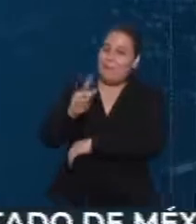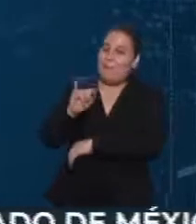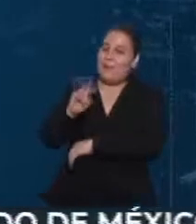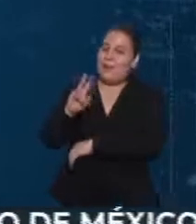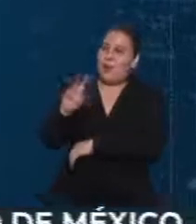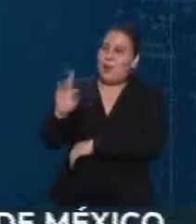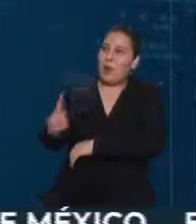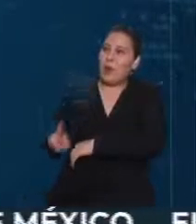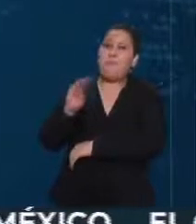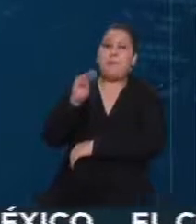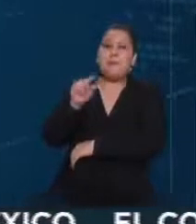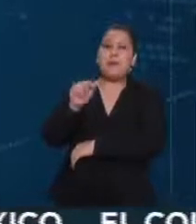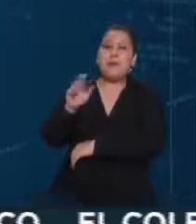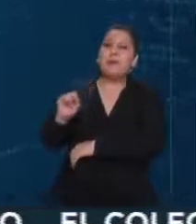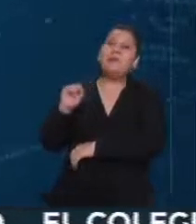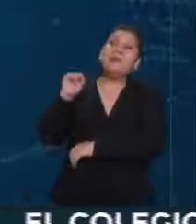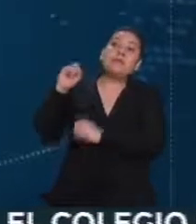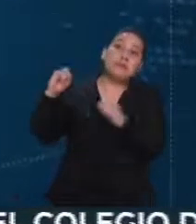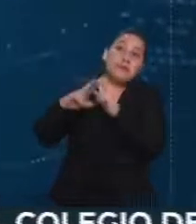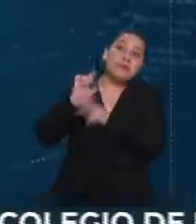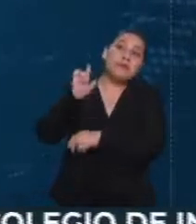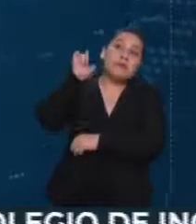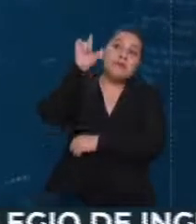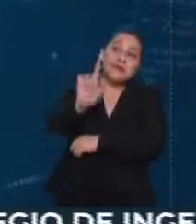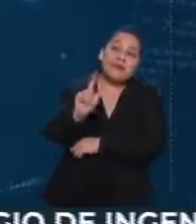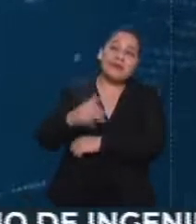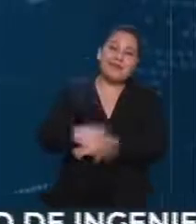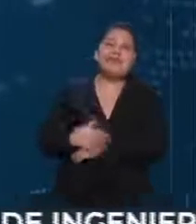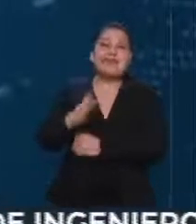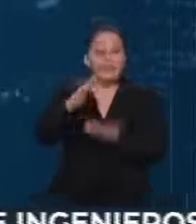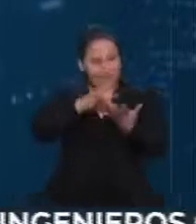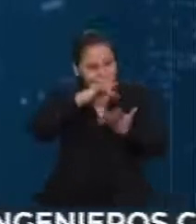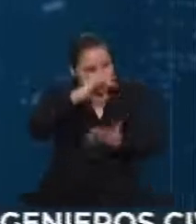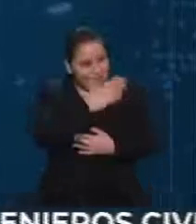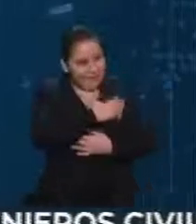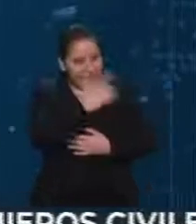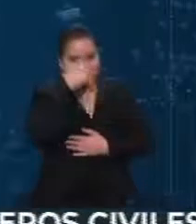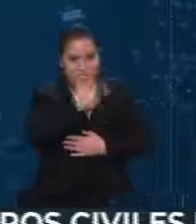Mario. Nos vemos el próximo lunes. Gracias a ustedes, buenas noches. Muy buenas noches. Gracias, buenas noches.